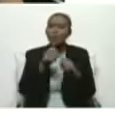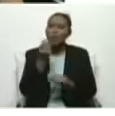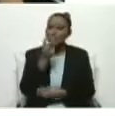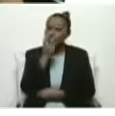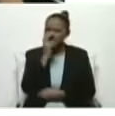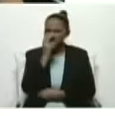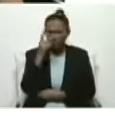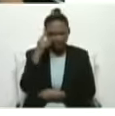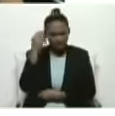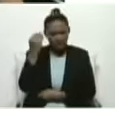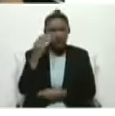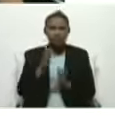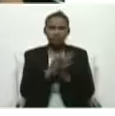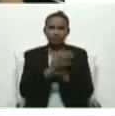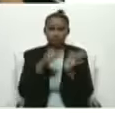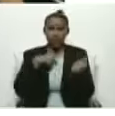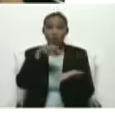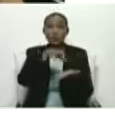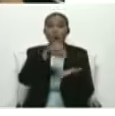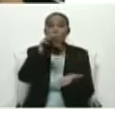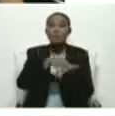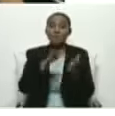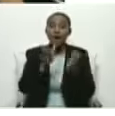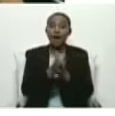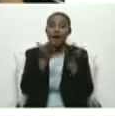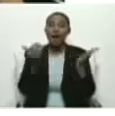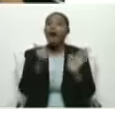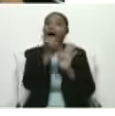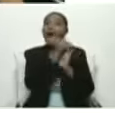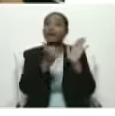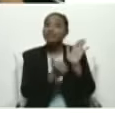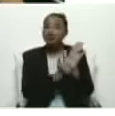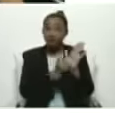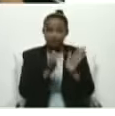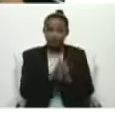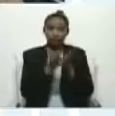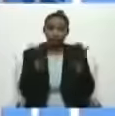en mi poder las fotocopias de las actas, porque me pareció demasiado